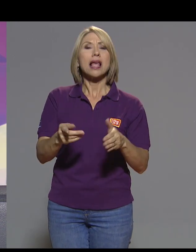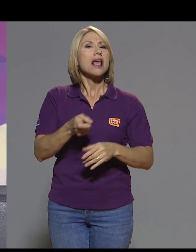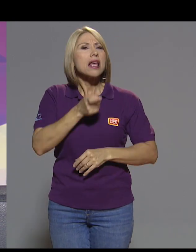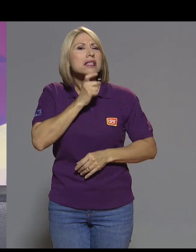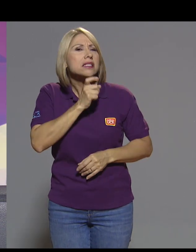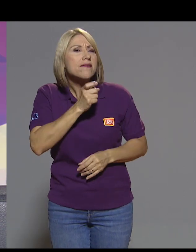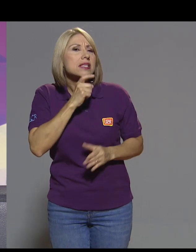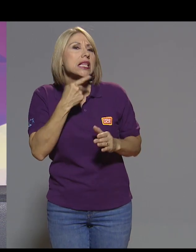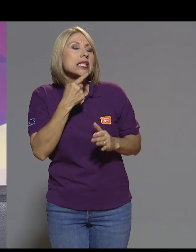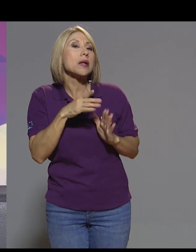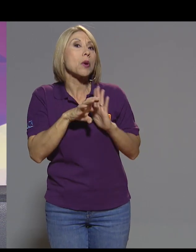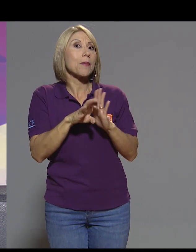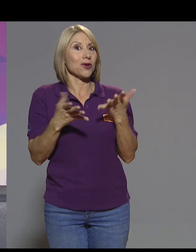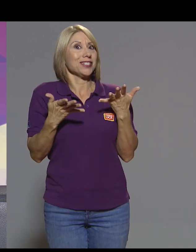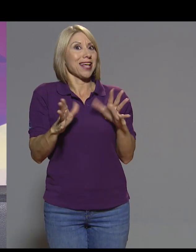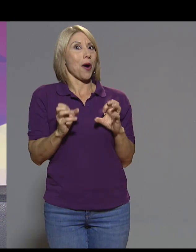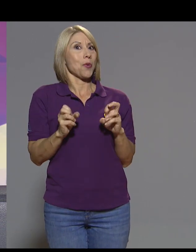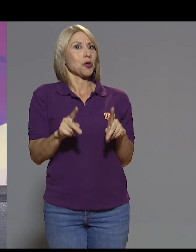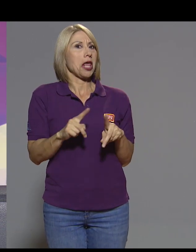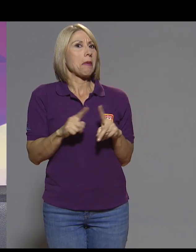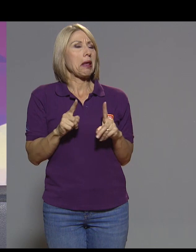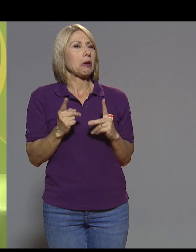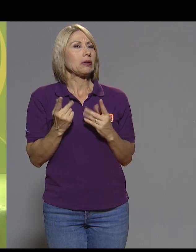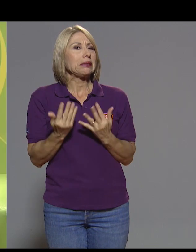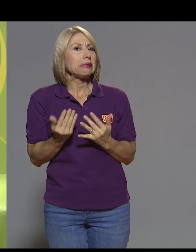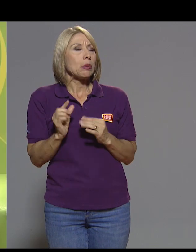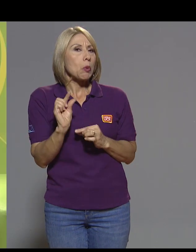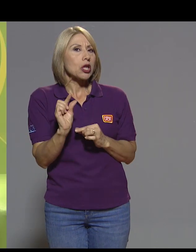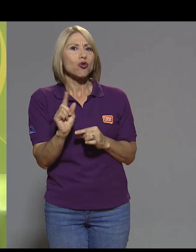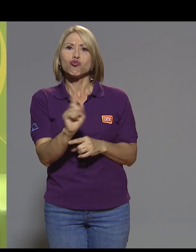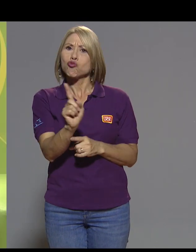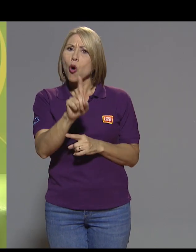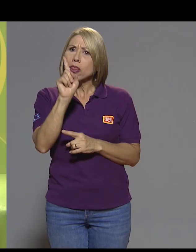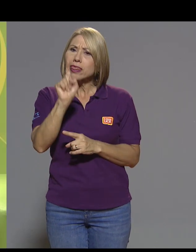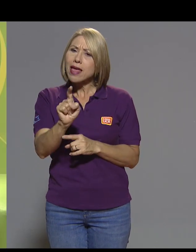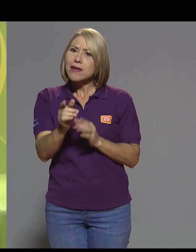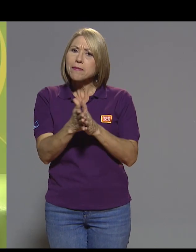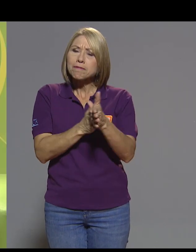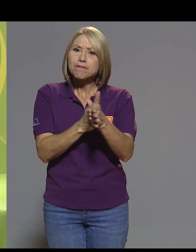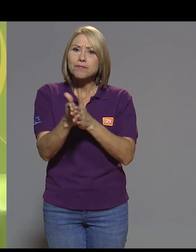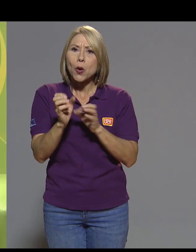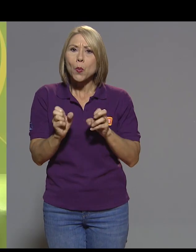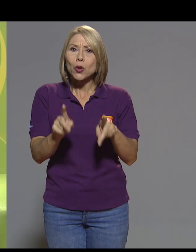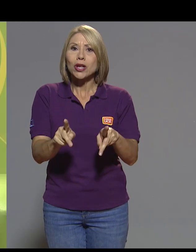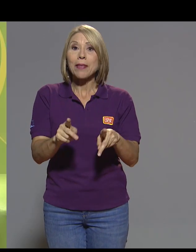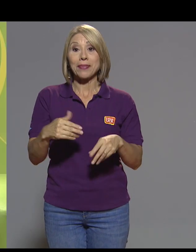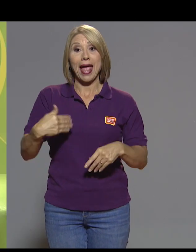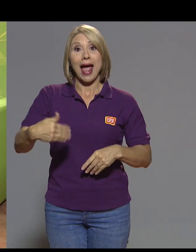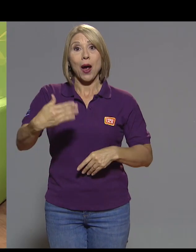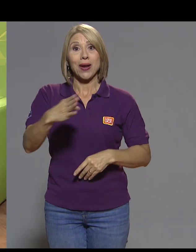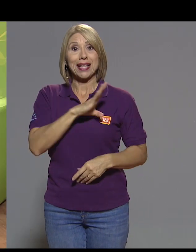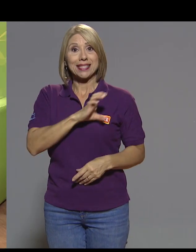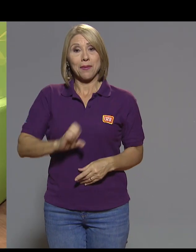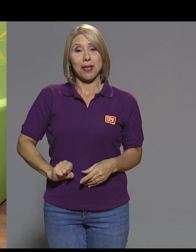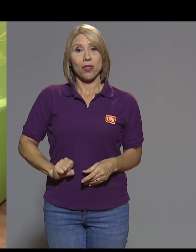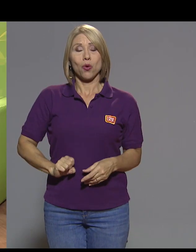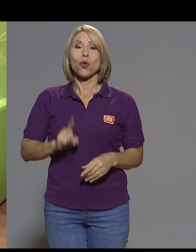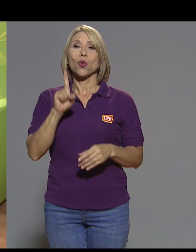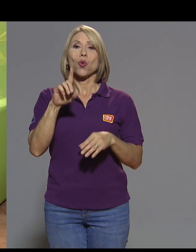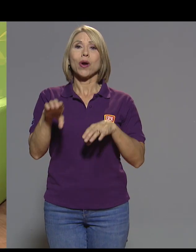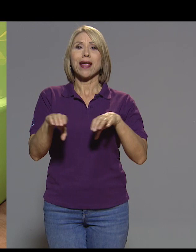la oportunidad está pero esperemos un poquito más no hay que agarrar esa oportunidad ahora en el salvador hay un evento